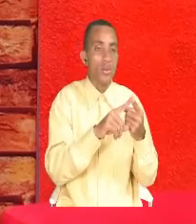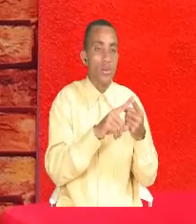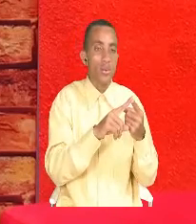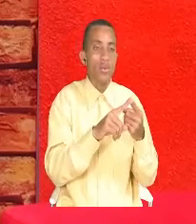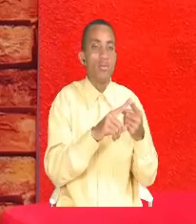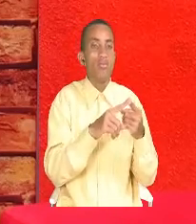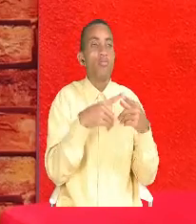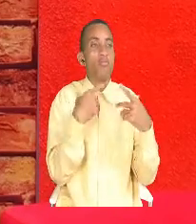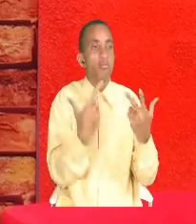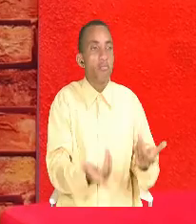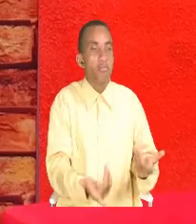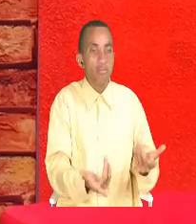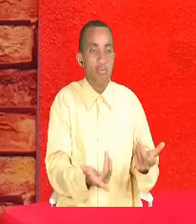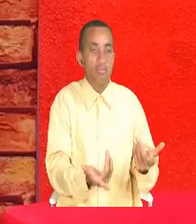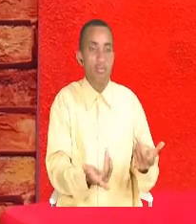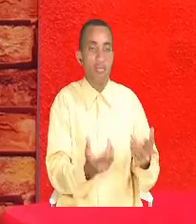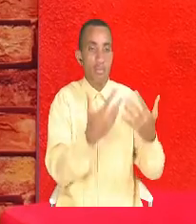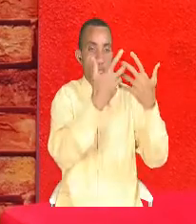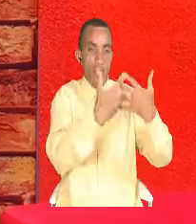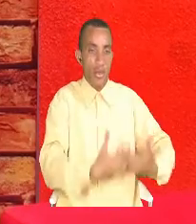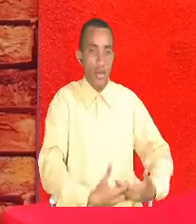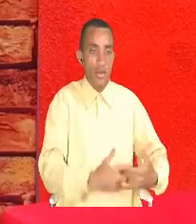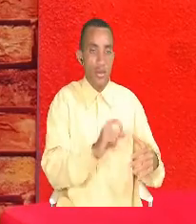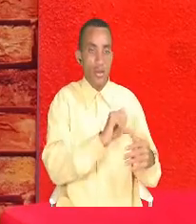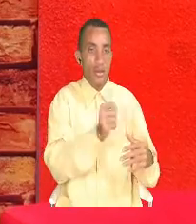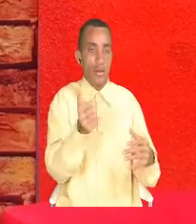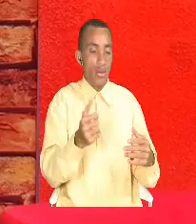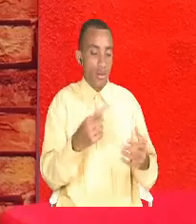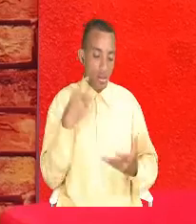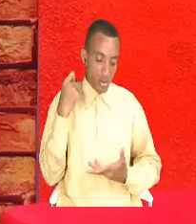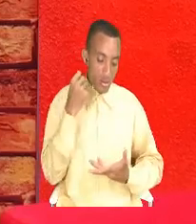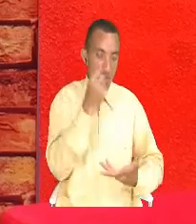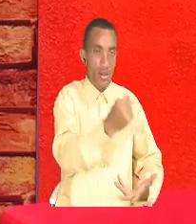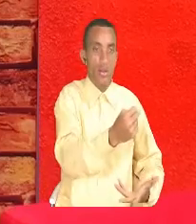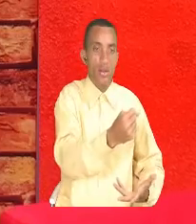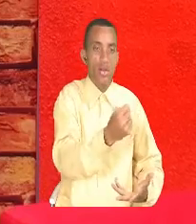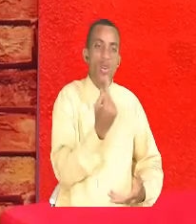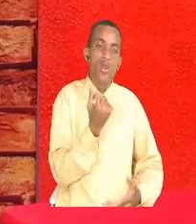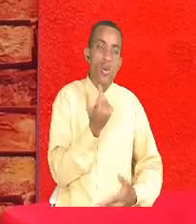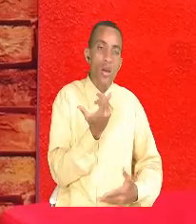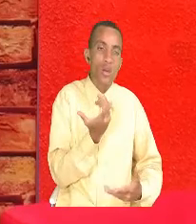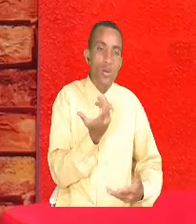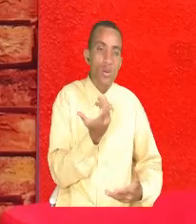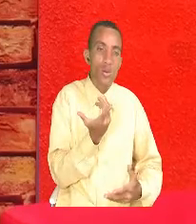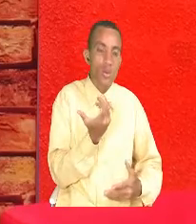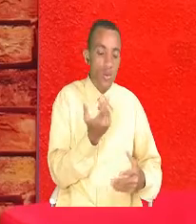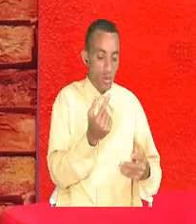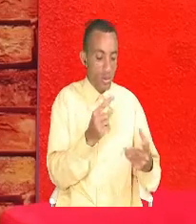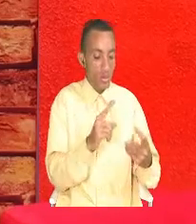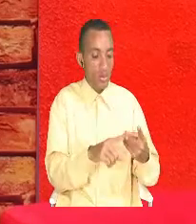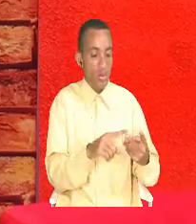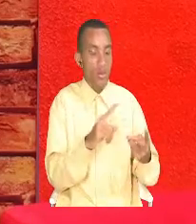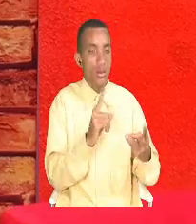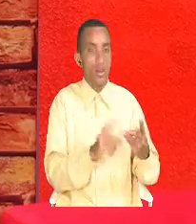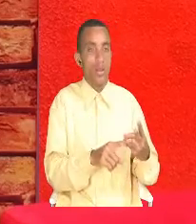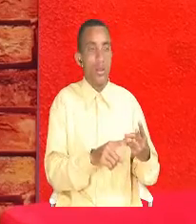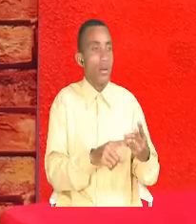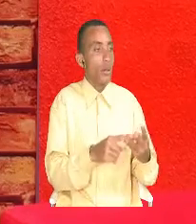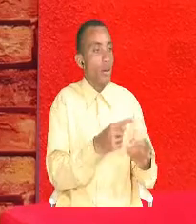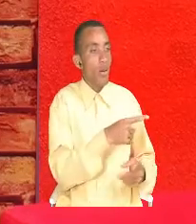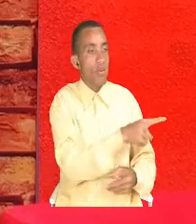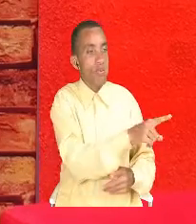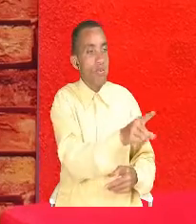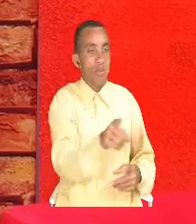va a tratar la empresa, en donde debe ir el capital de la sociedad, donde se debe establecer el valor de las acciones,